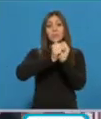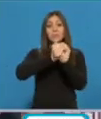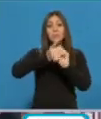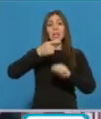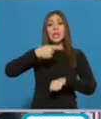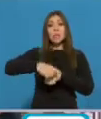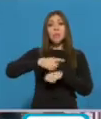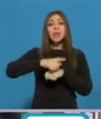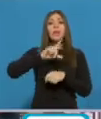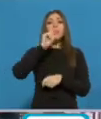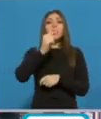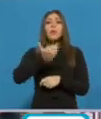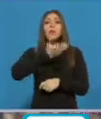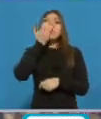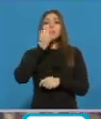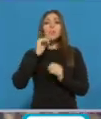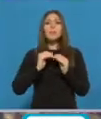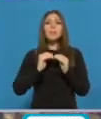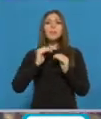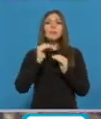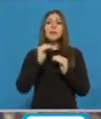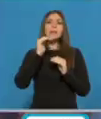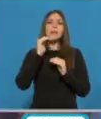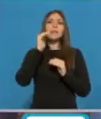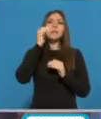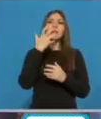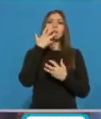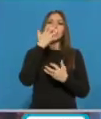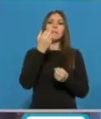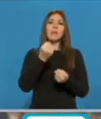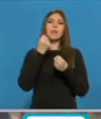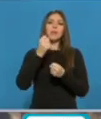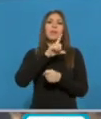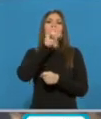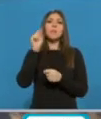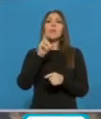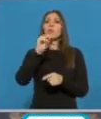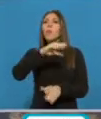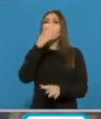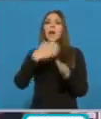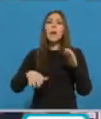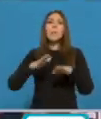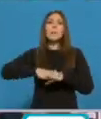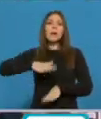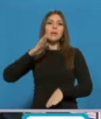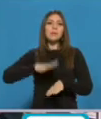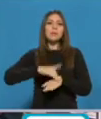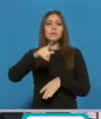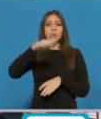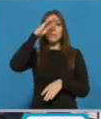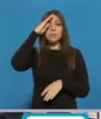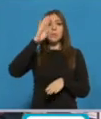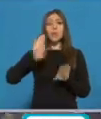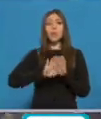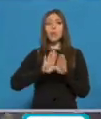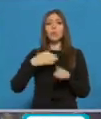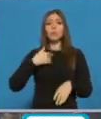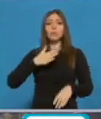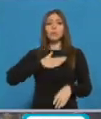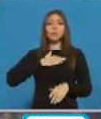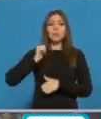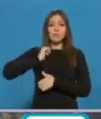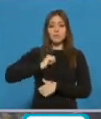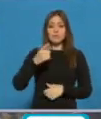tono de voz y es un círculo que nunca acaba, porque dices, bueno, pues como así me hacen caso y crees que te da autoridad,